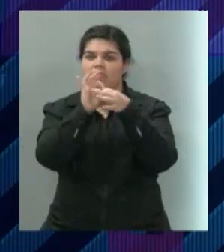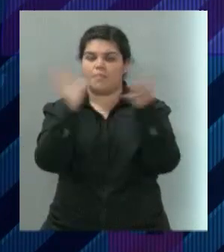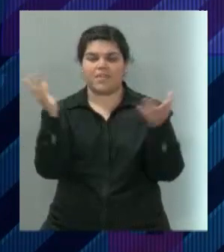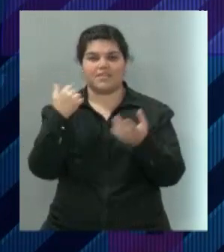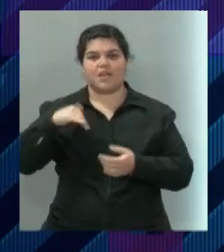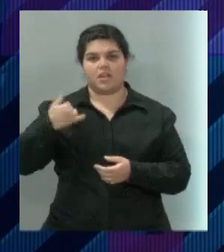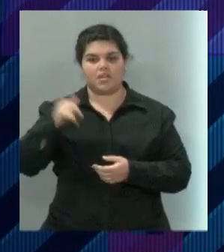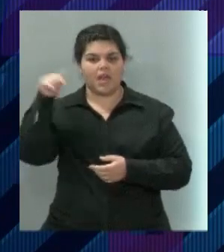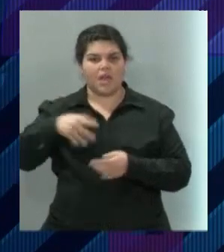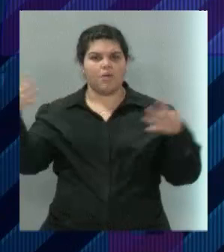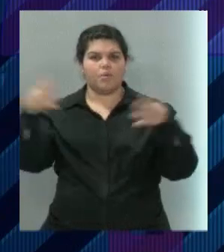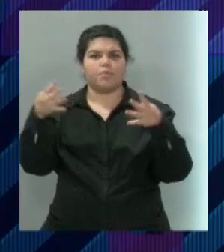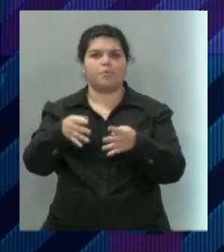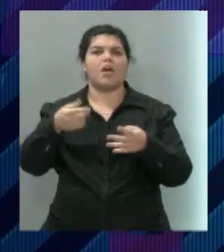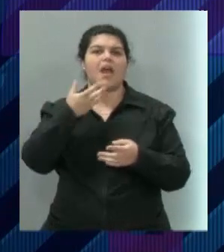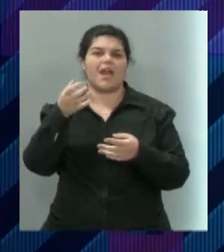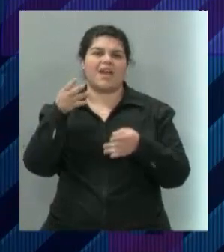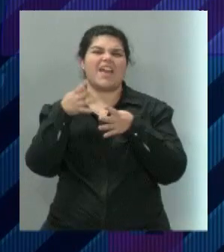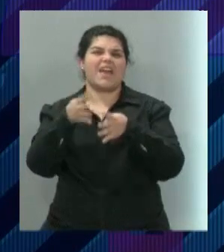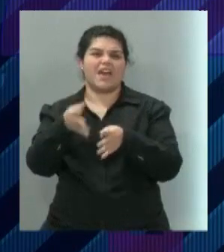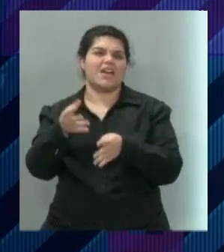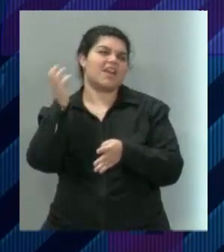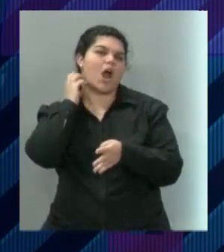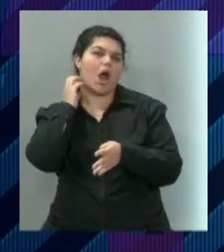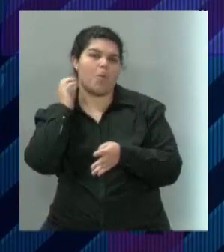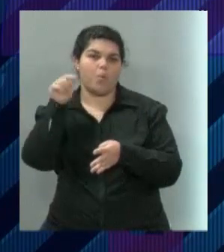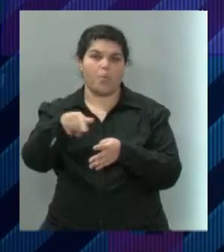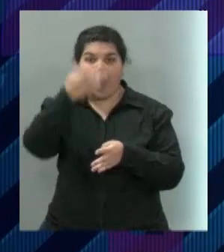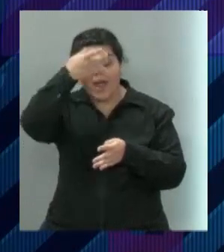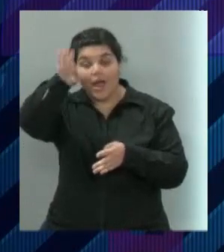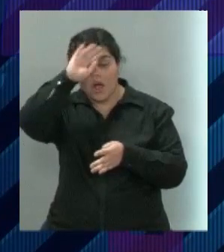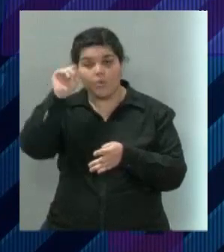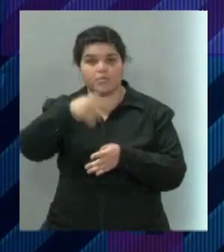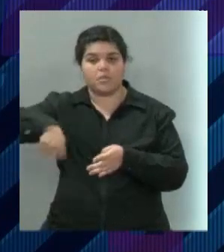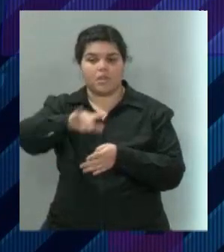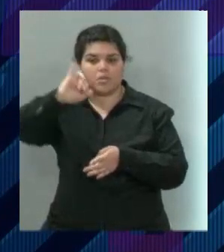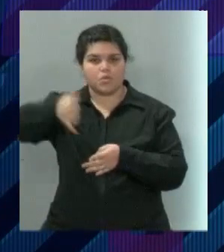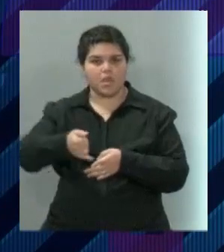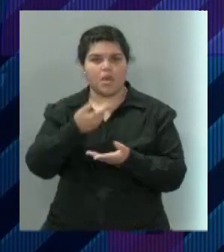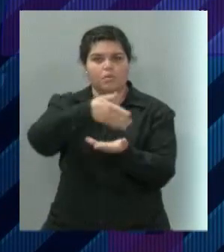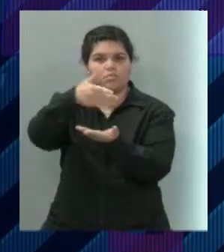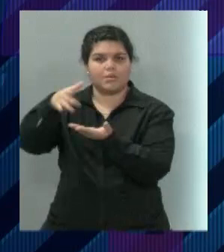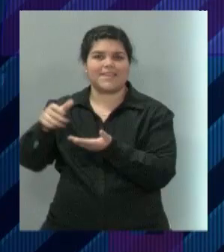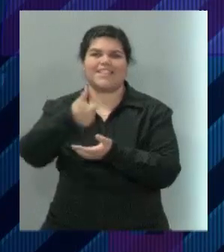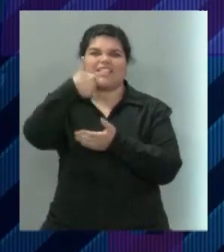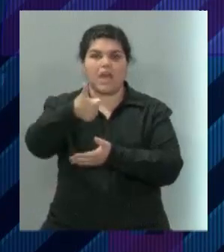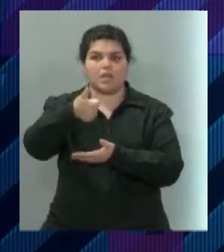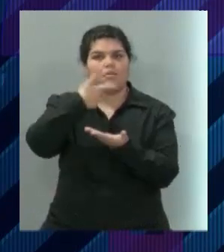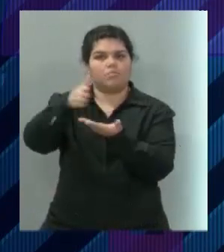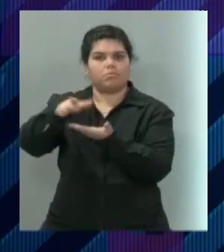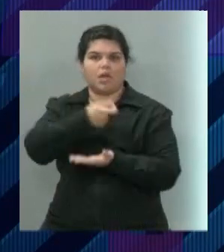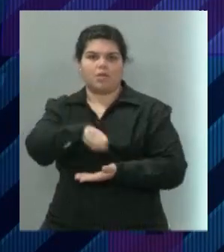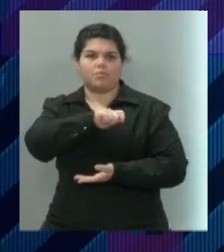guerra de guerrilla conocida como Guerra Gaucha, deteniendo 6 invasiones de los ejércitos españoles. Y también mencionamos a